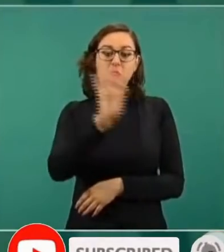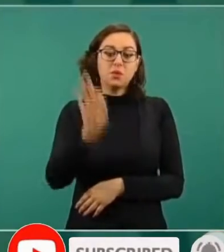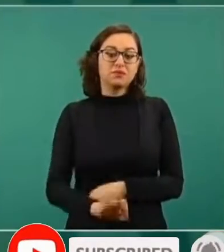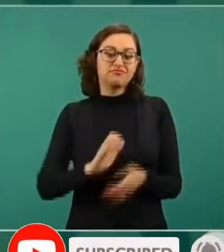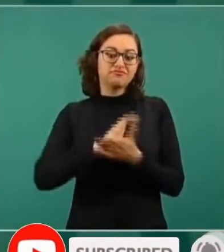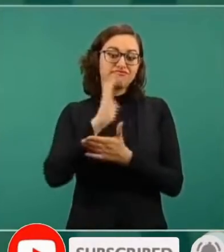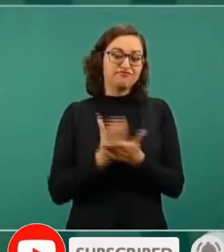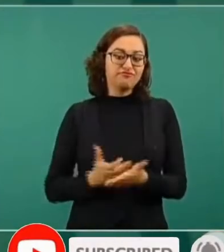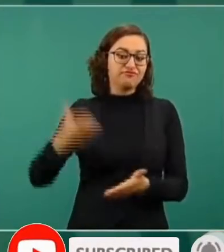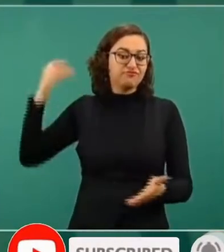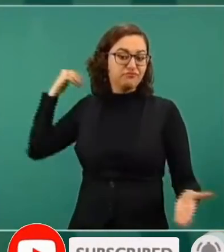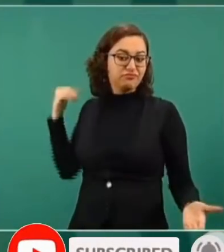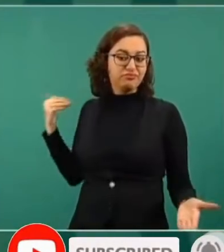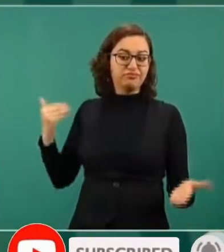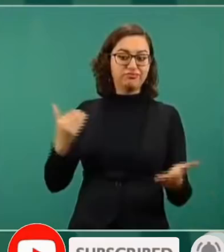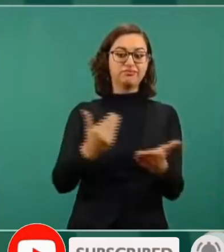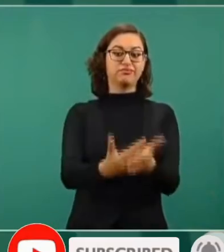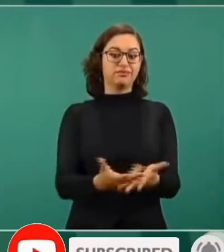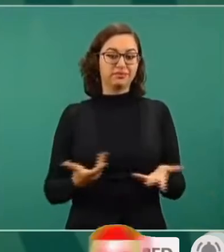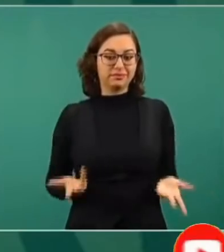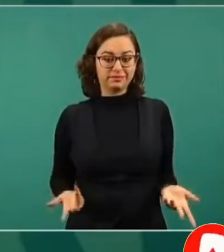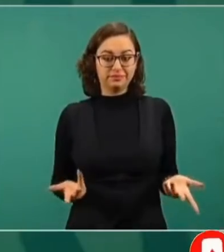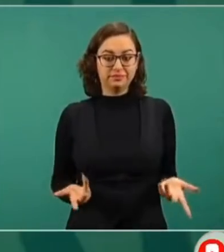en donde los generadores le venden el